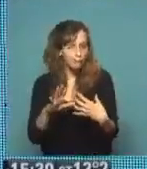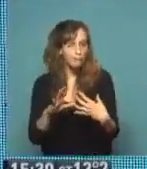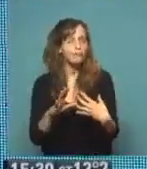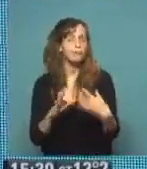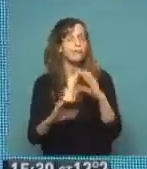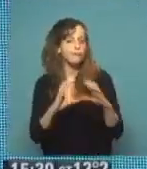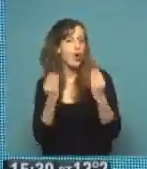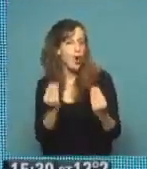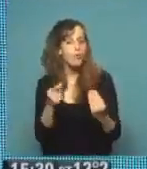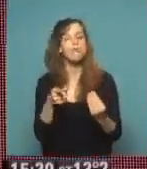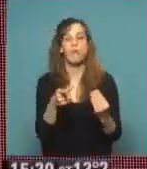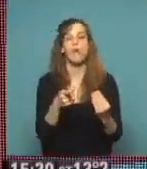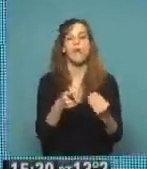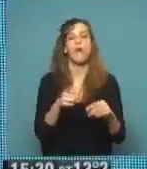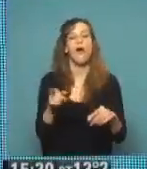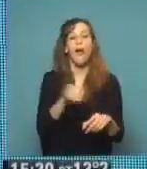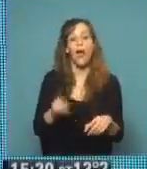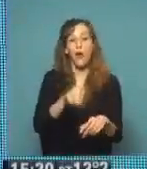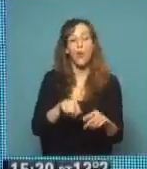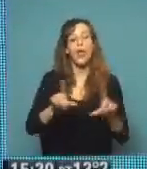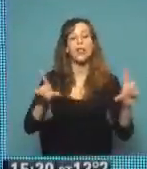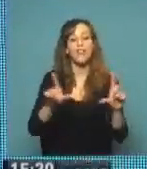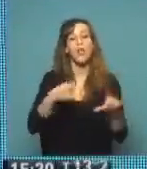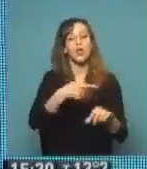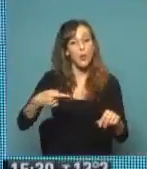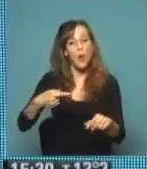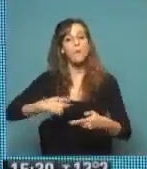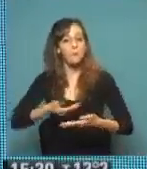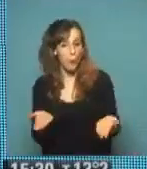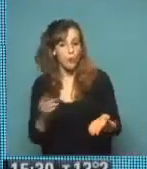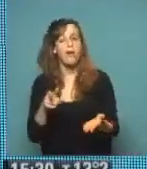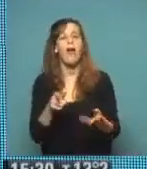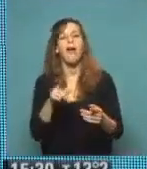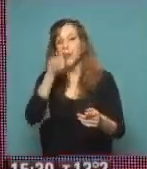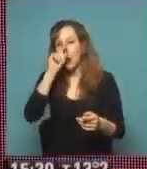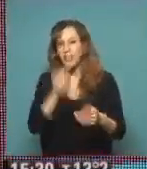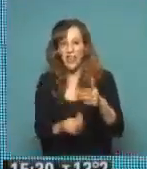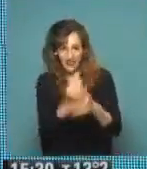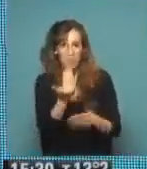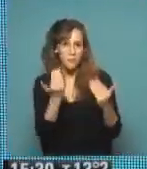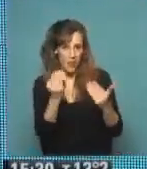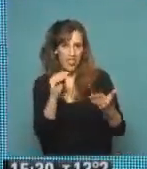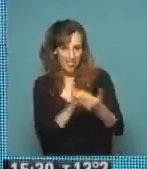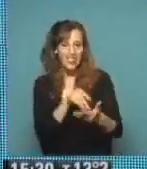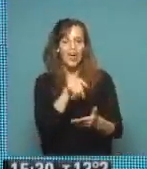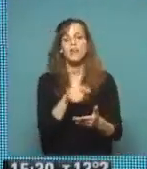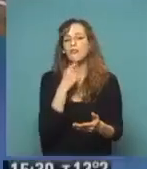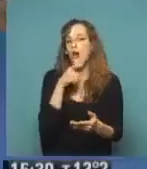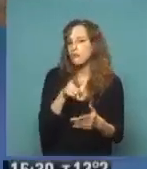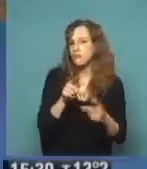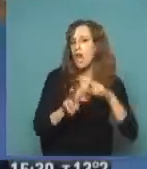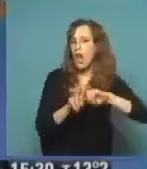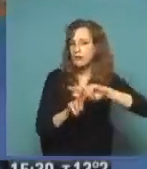Arroba TV-pública es nuestro Twitter y es nuestro Instagram. Con el hashtag Taller en Casa, nosotros te leemos, te vemos los videos, todo.